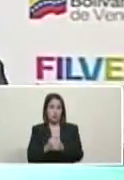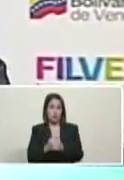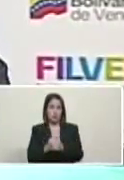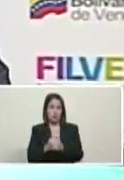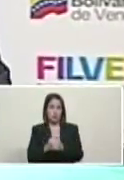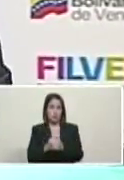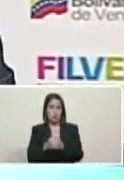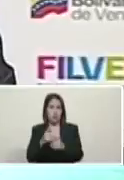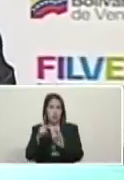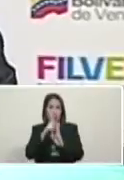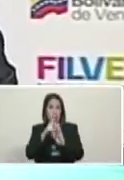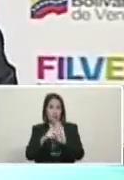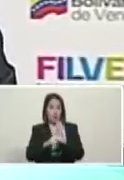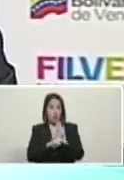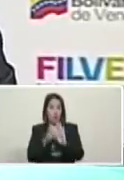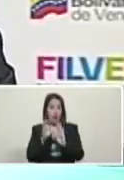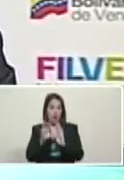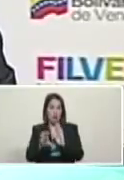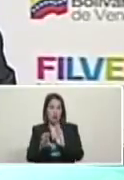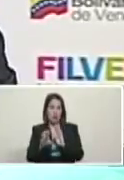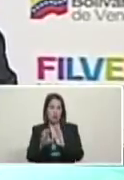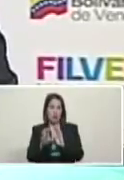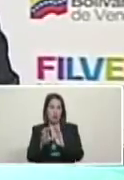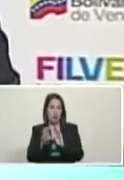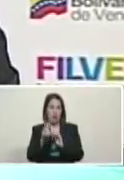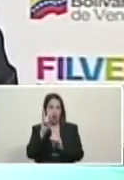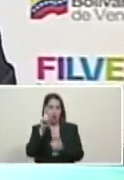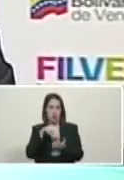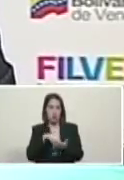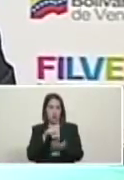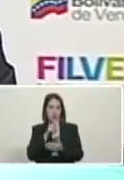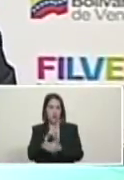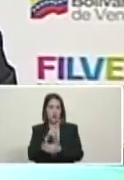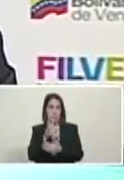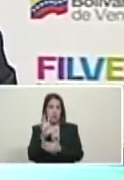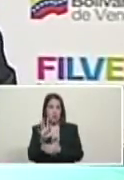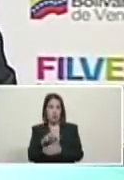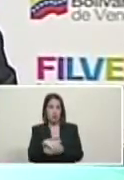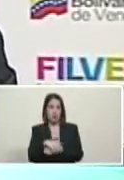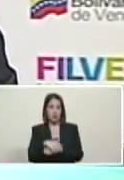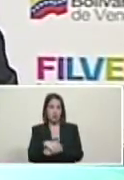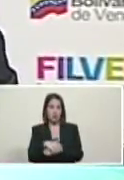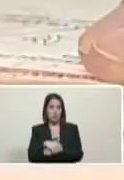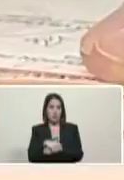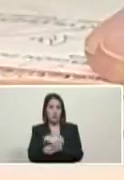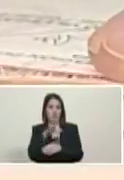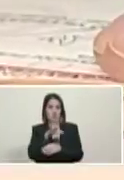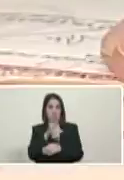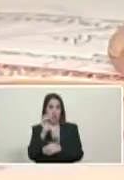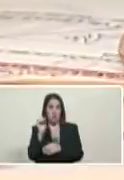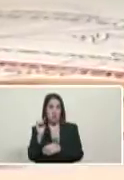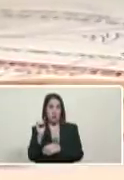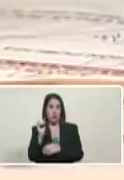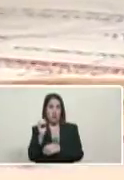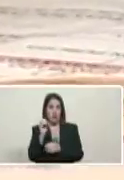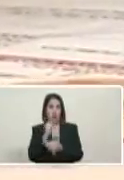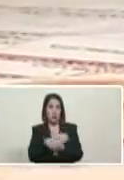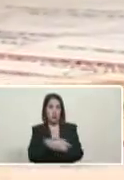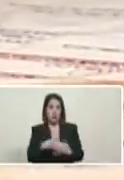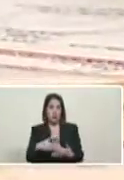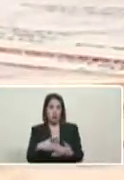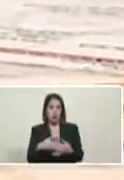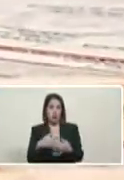del Programa de la Patria 2025. Una inversión de 50 millones de